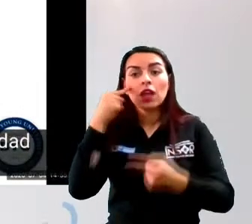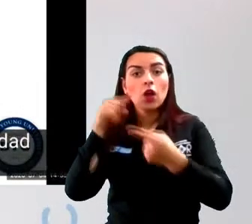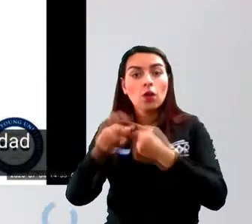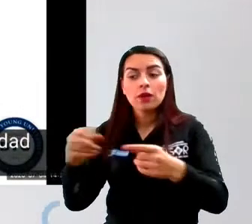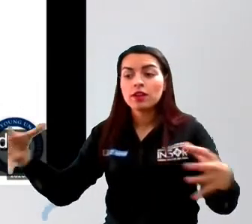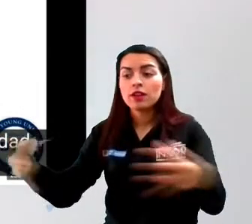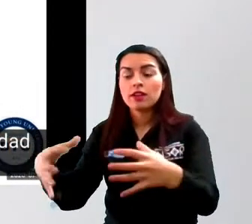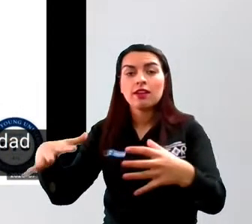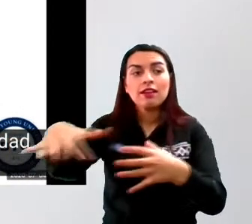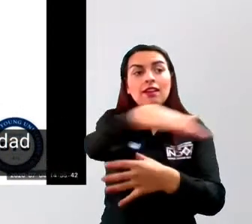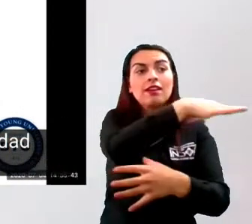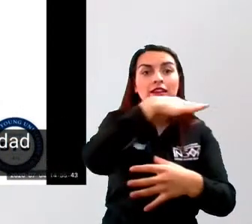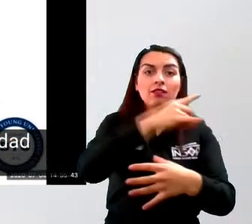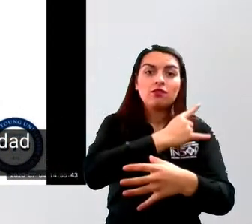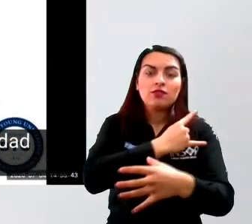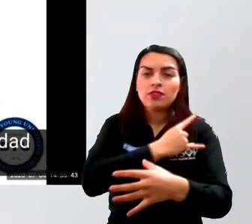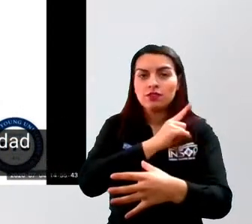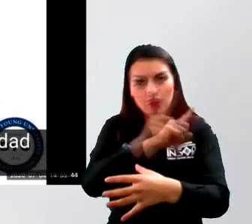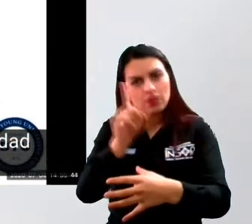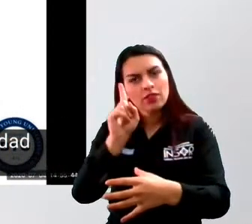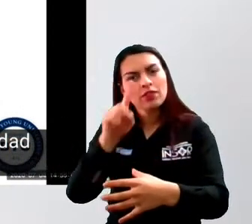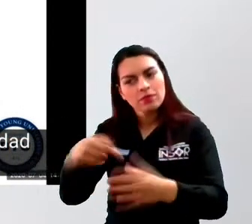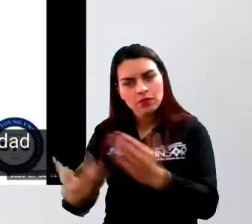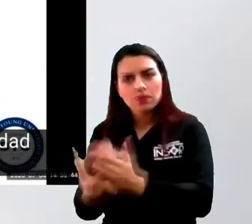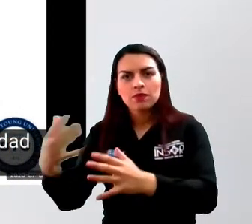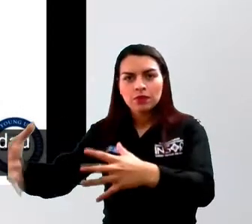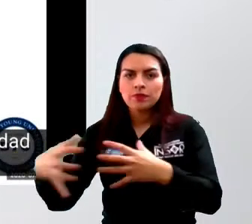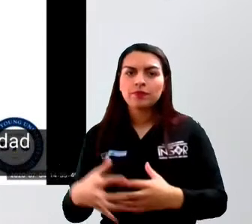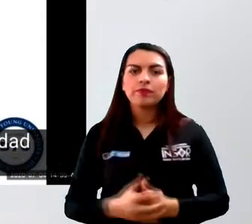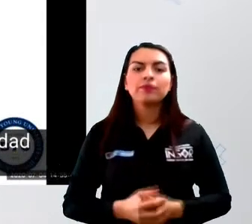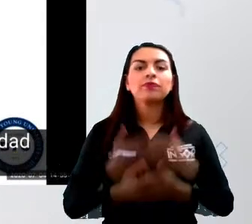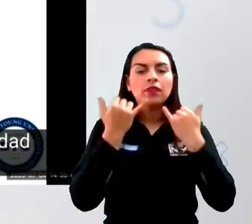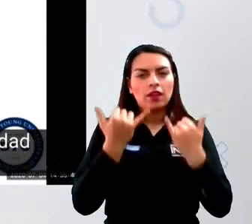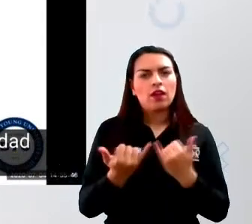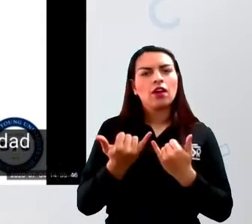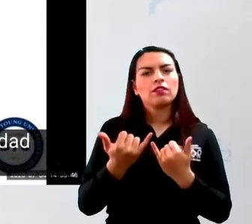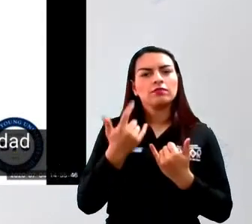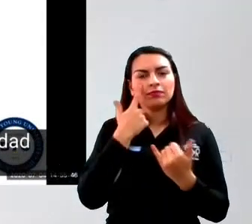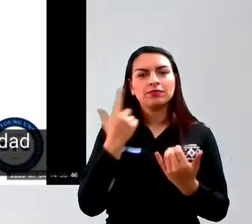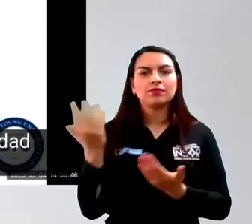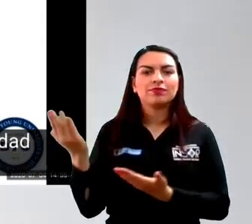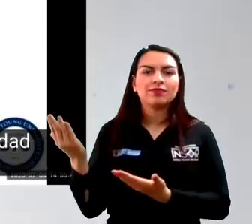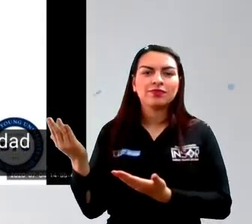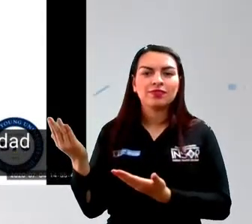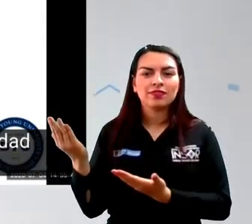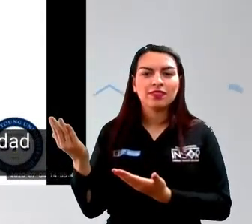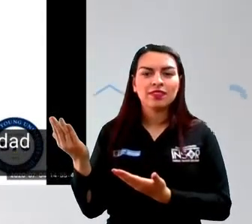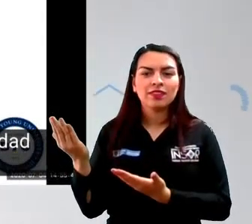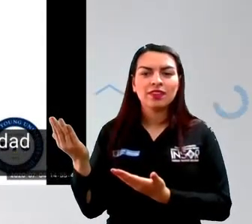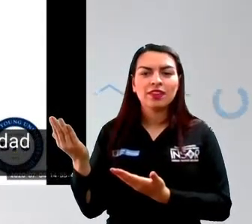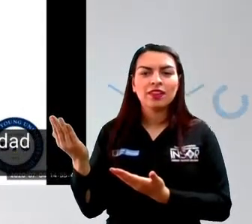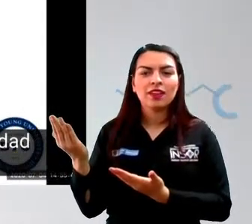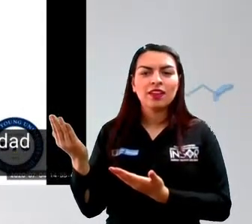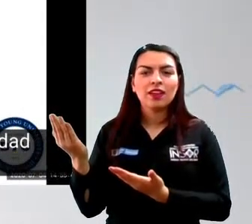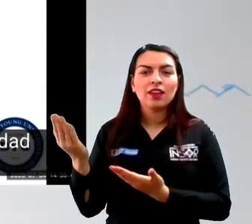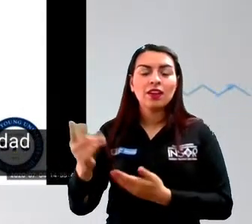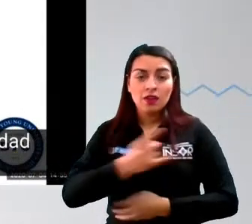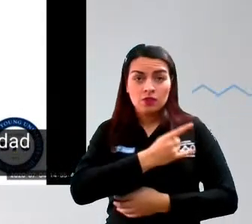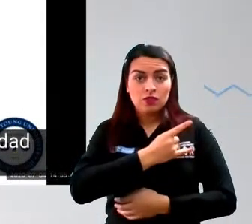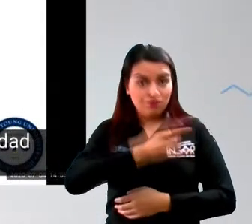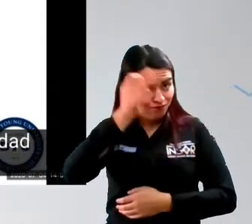campus. Aquí hay un ejemplo de Western Governors University. Esta es una universidad totalmente en